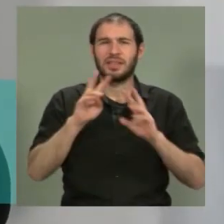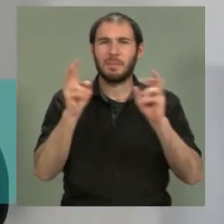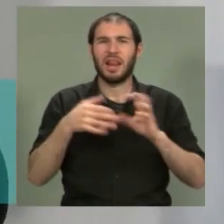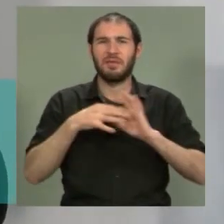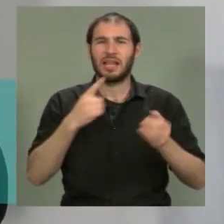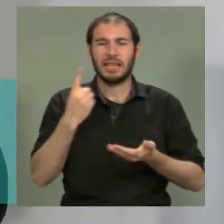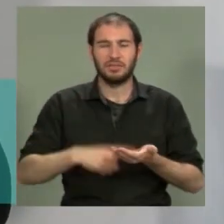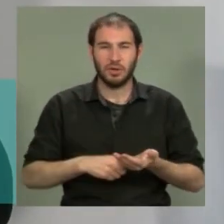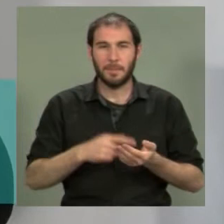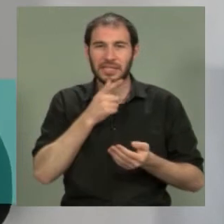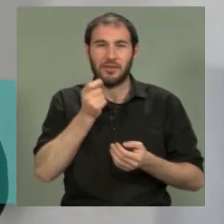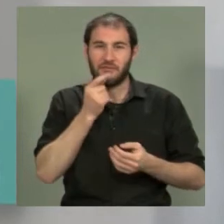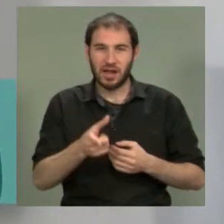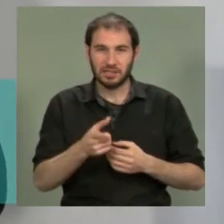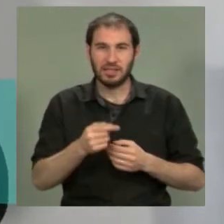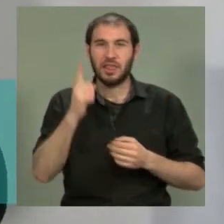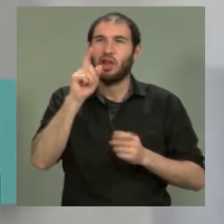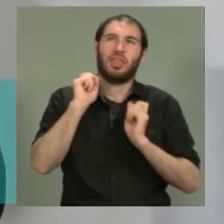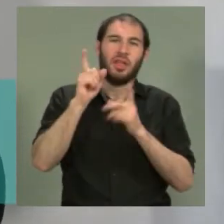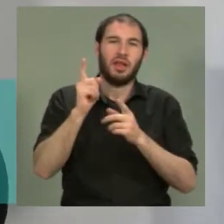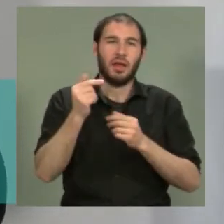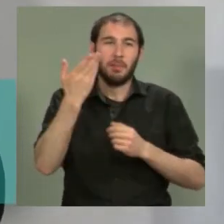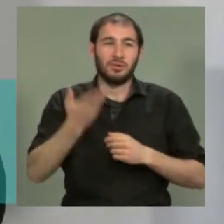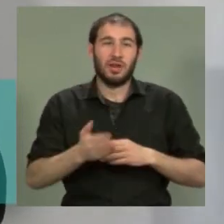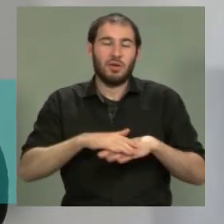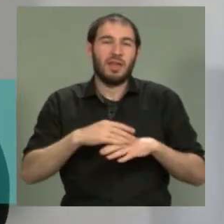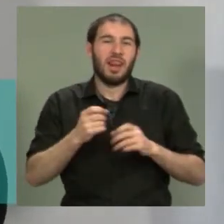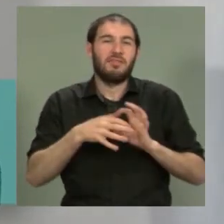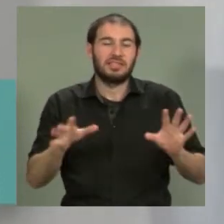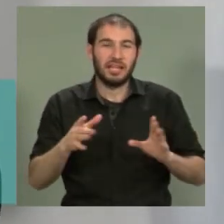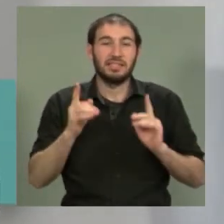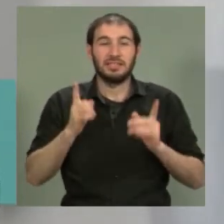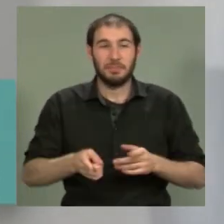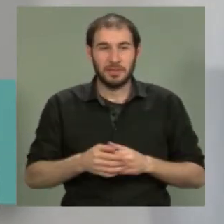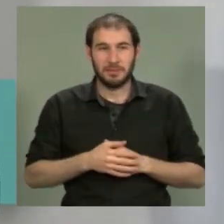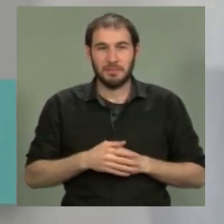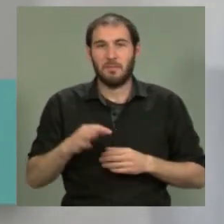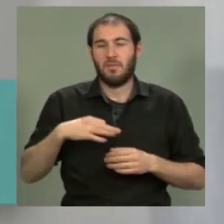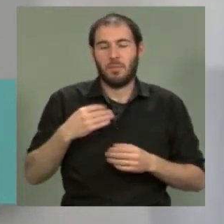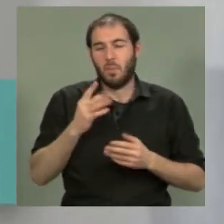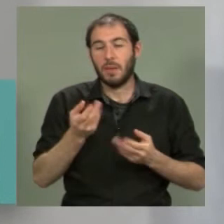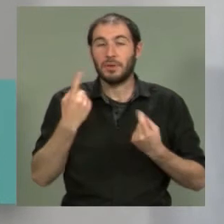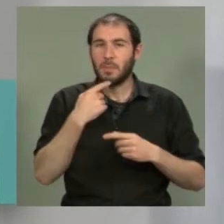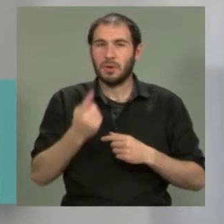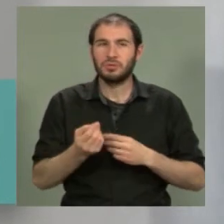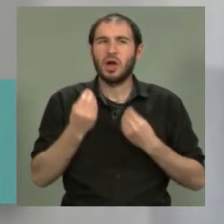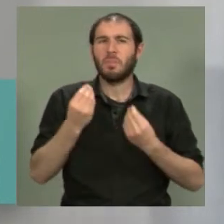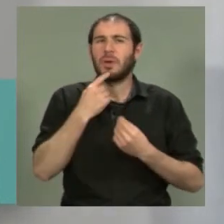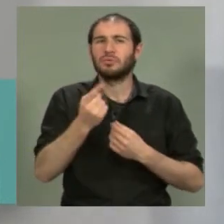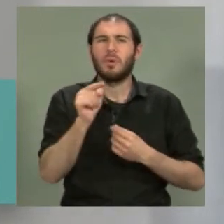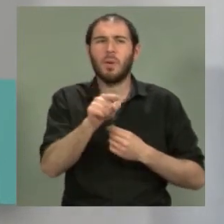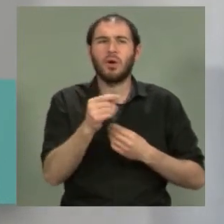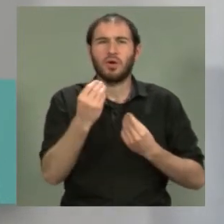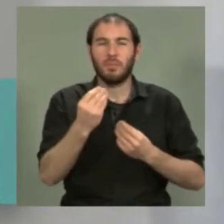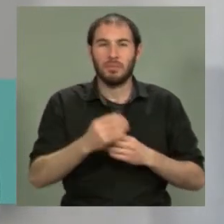de decidir y que es como fácil delegar en Dios cuando uno en realidad tiene la libertad de la vida y la muerte, ¿no? Pero yo te pregunto, Facu, ¿cómo haces vos para